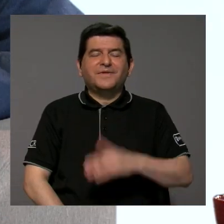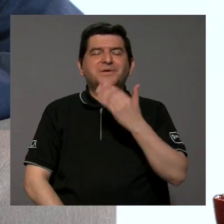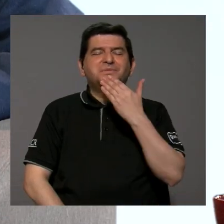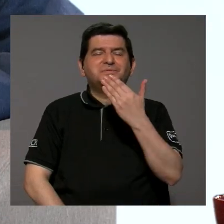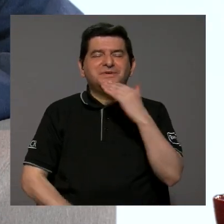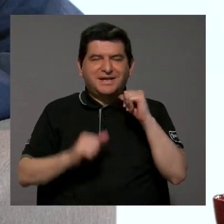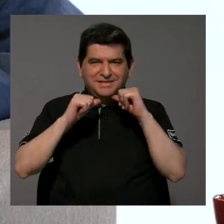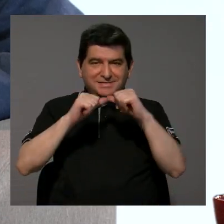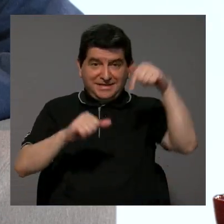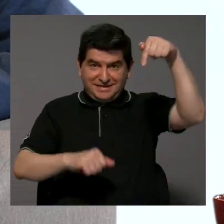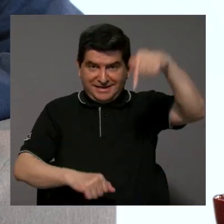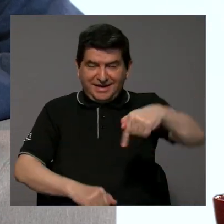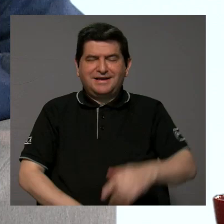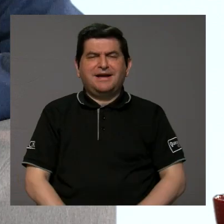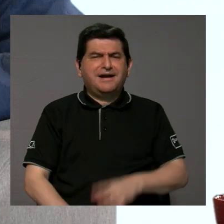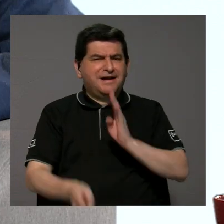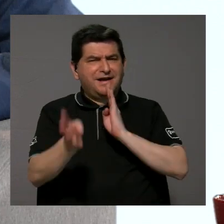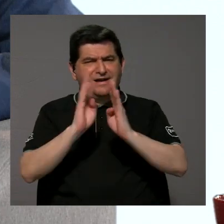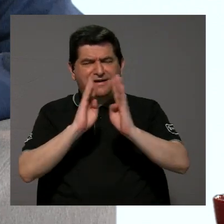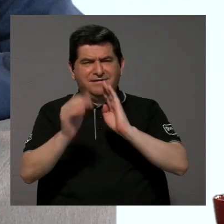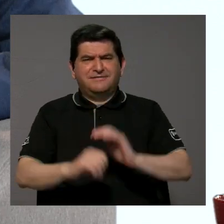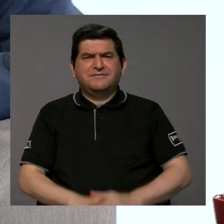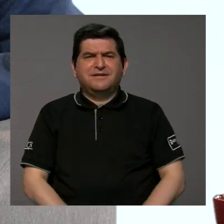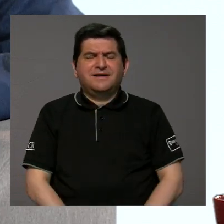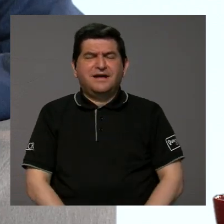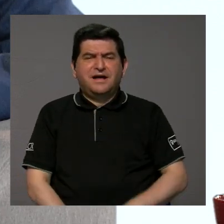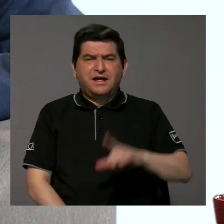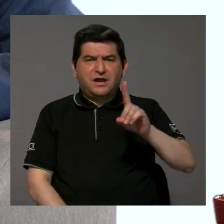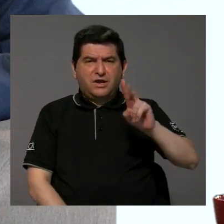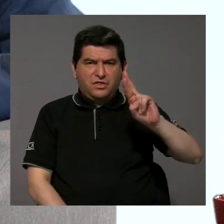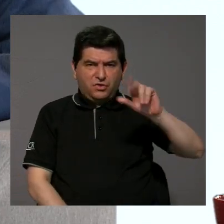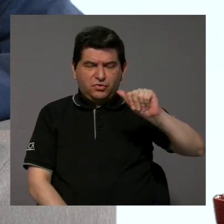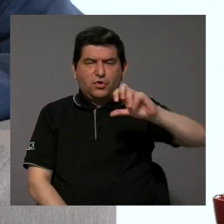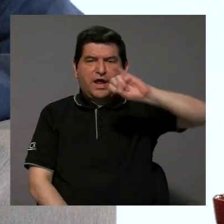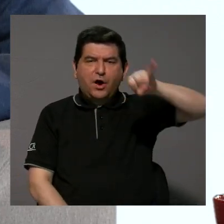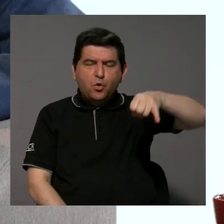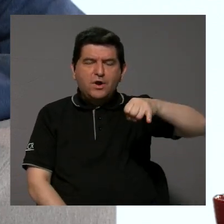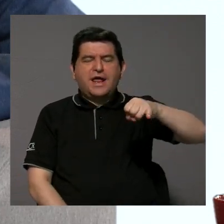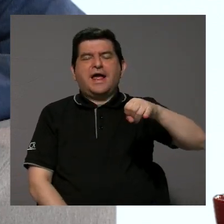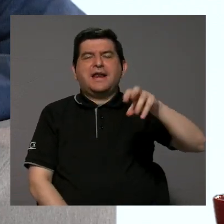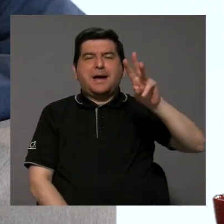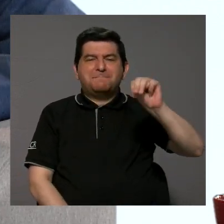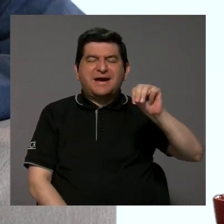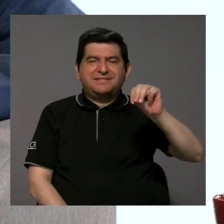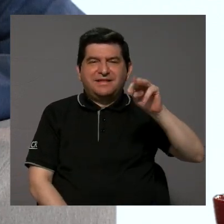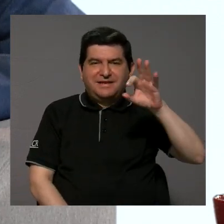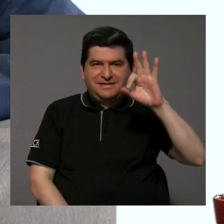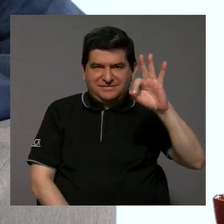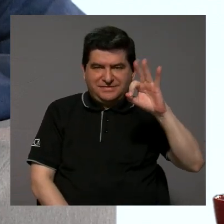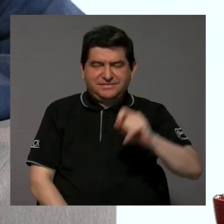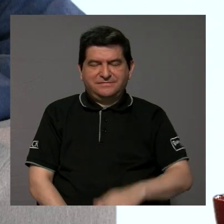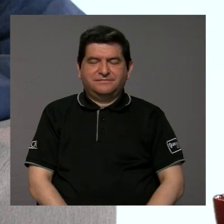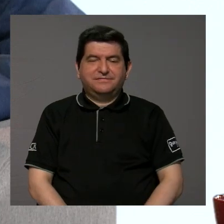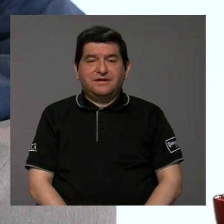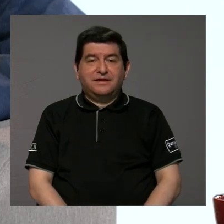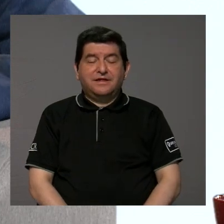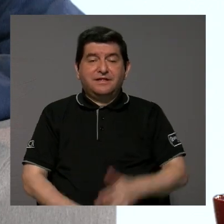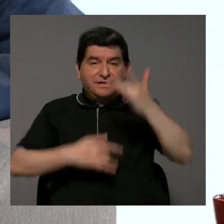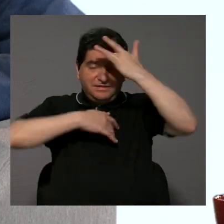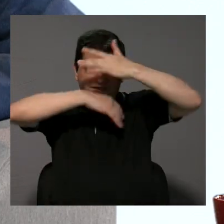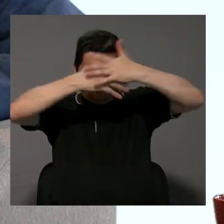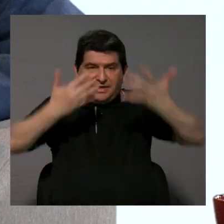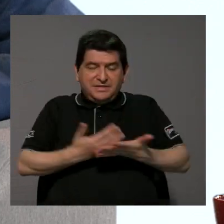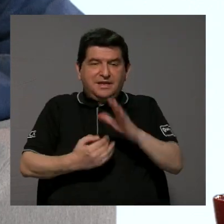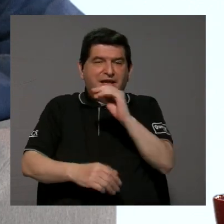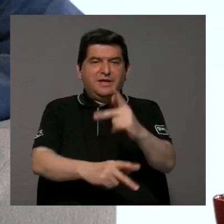Gracias por continuar con nosotros. Estamos hablando con la doctora Juliana Martínez sobre la pandemia y